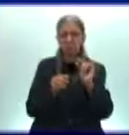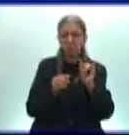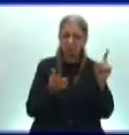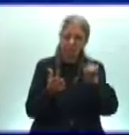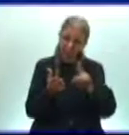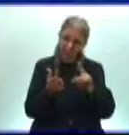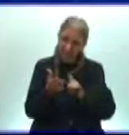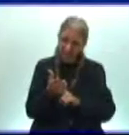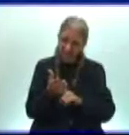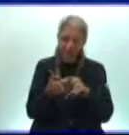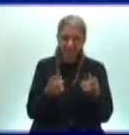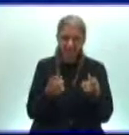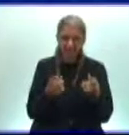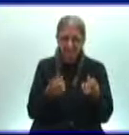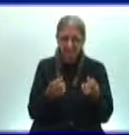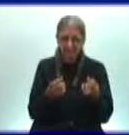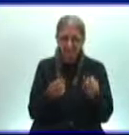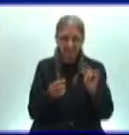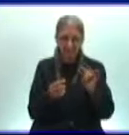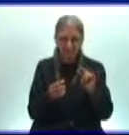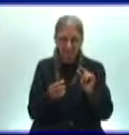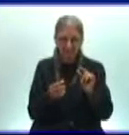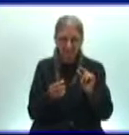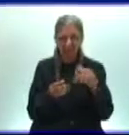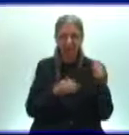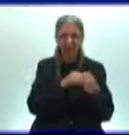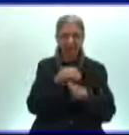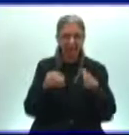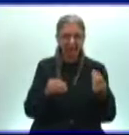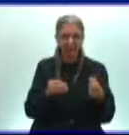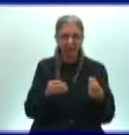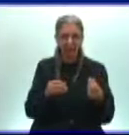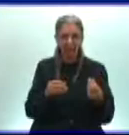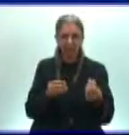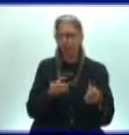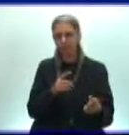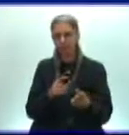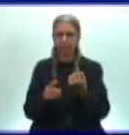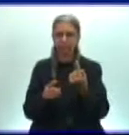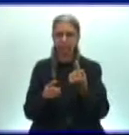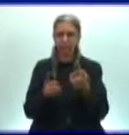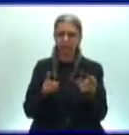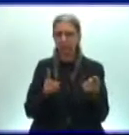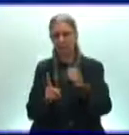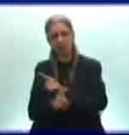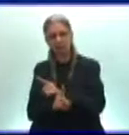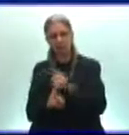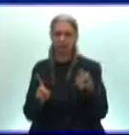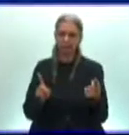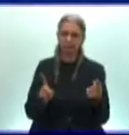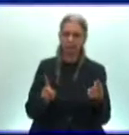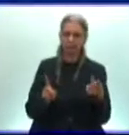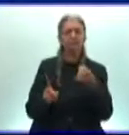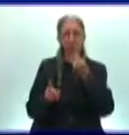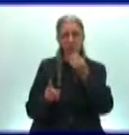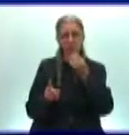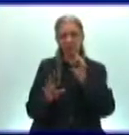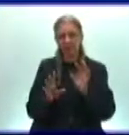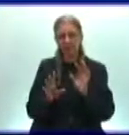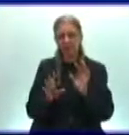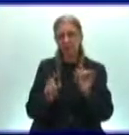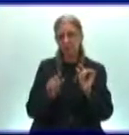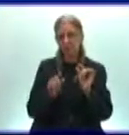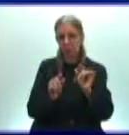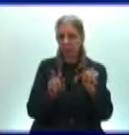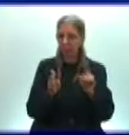energía para que se pueda producir el cambio de estado. Es decir, que cada vez que vayamos a explicar el comportamiento, por